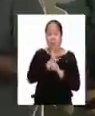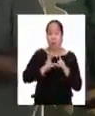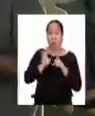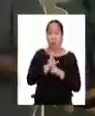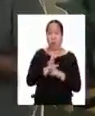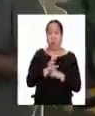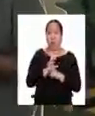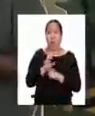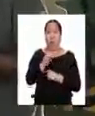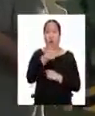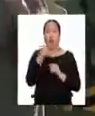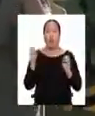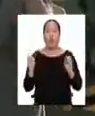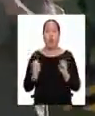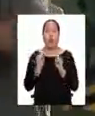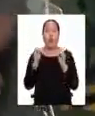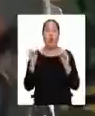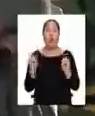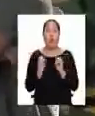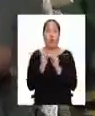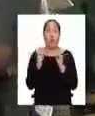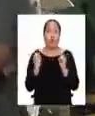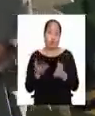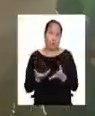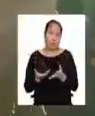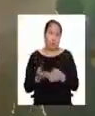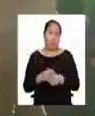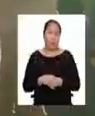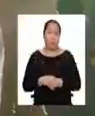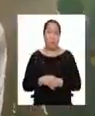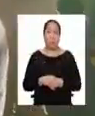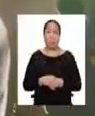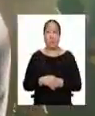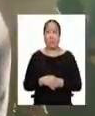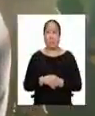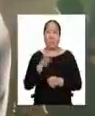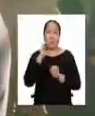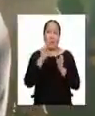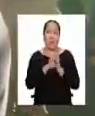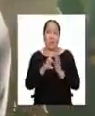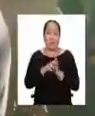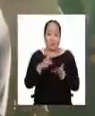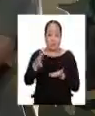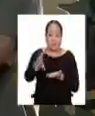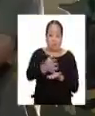el oro. El oro. El oro. La minería ilegal, por ejemplo, causante de